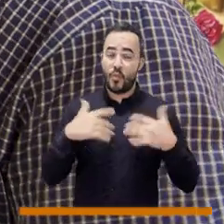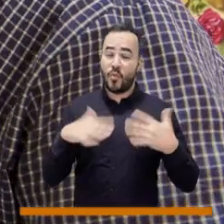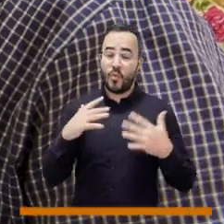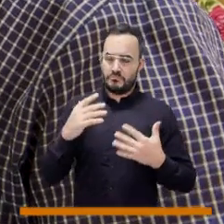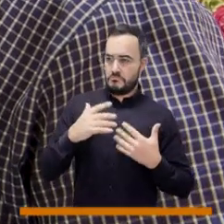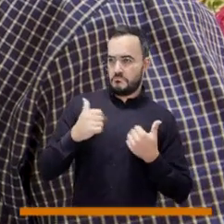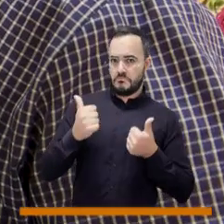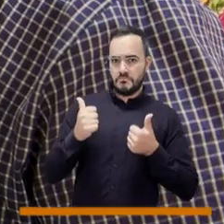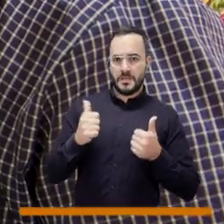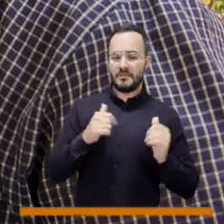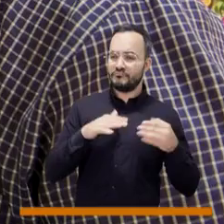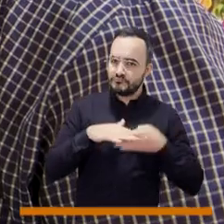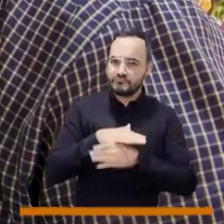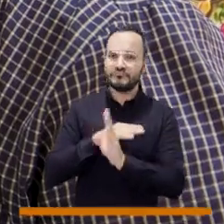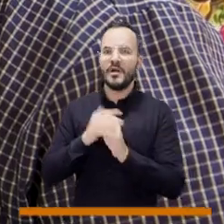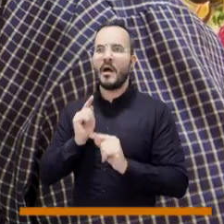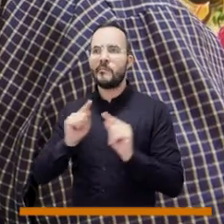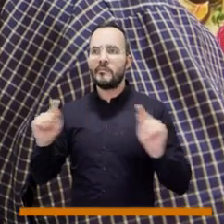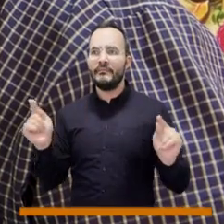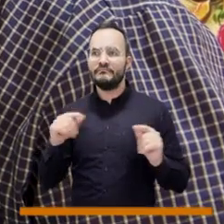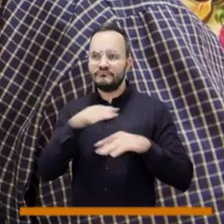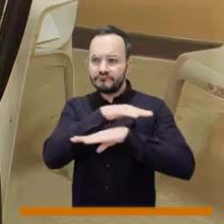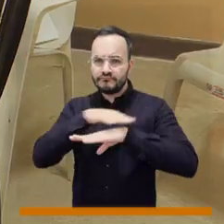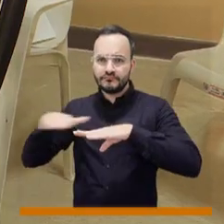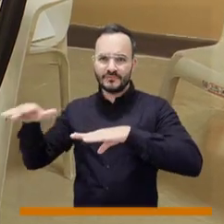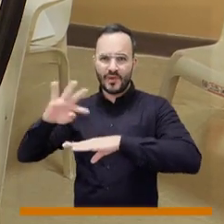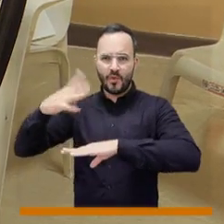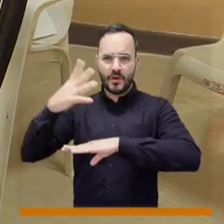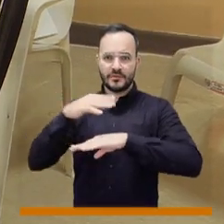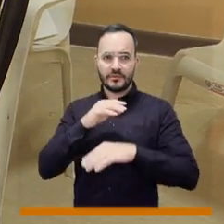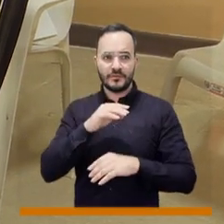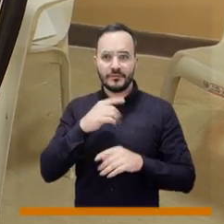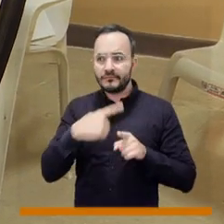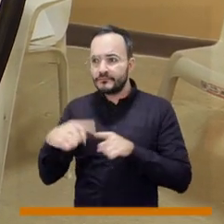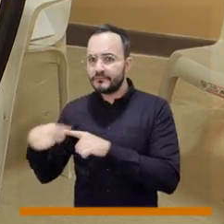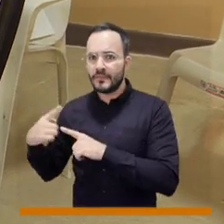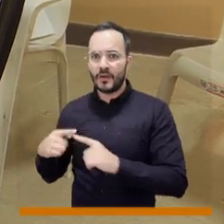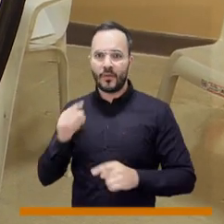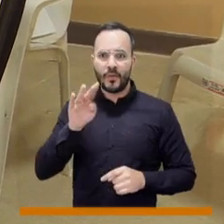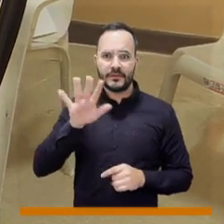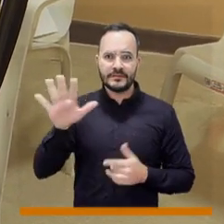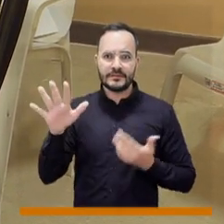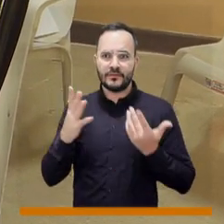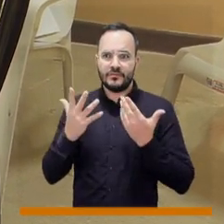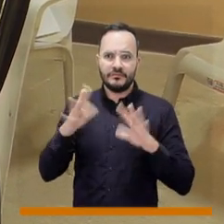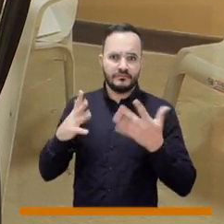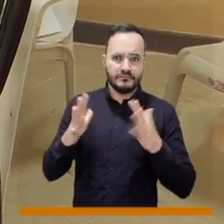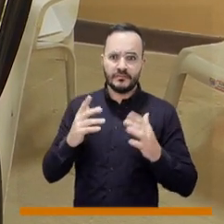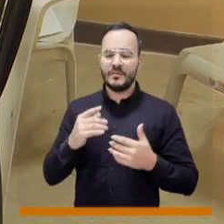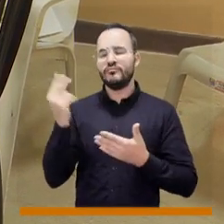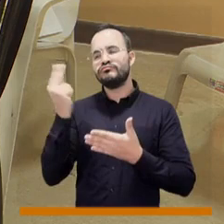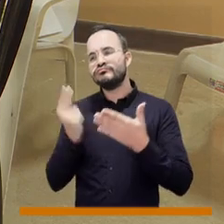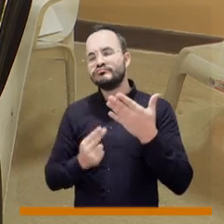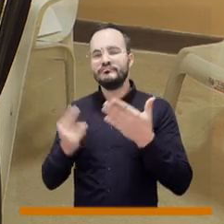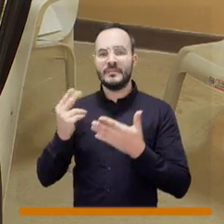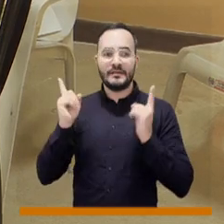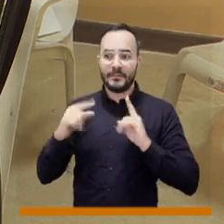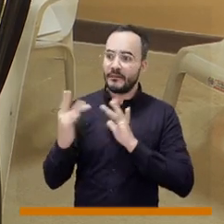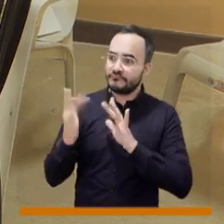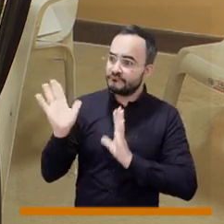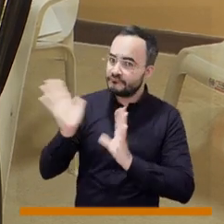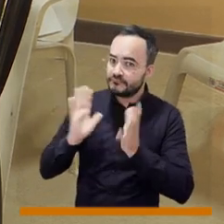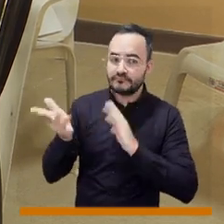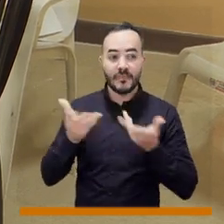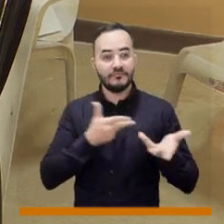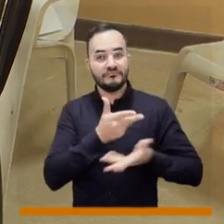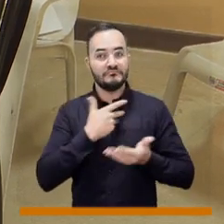encontrar 45, 50 artistas en su galería, además los podía ver pintar e interactuar con ellos. José, ¿qué significa